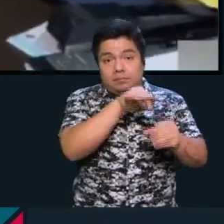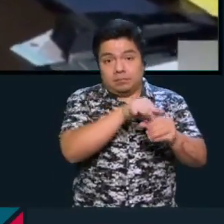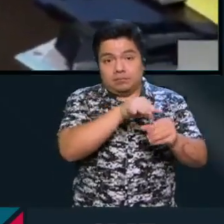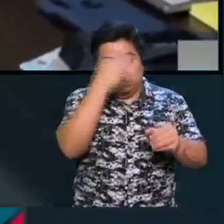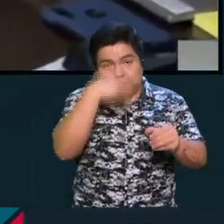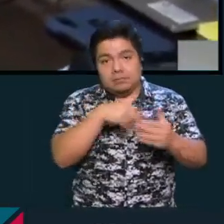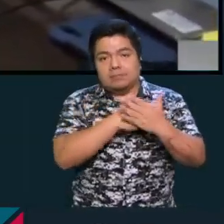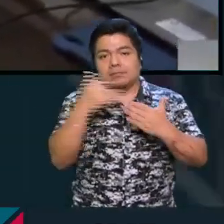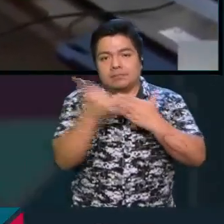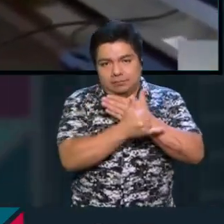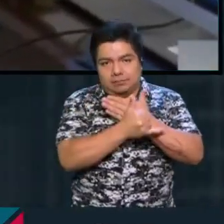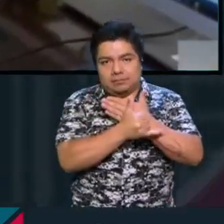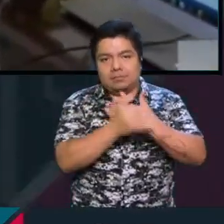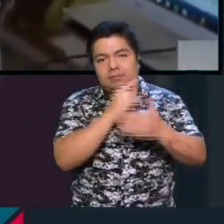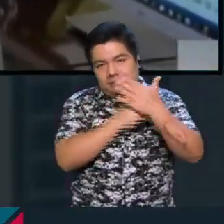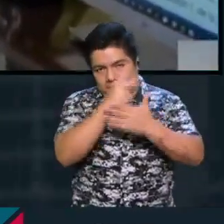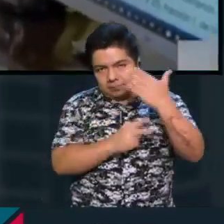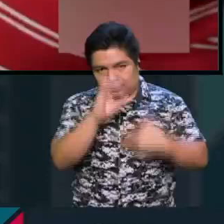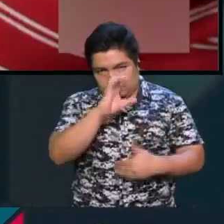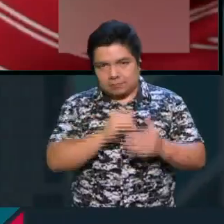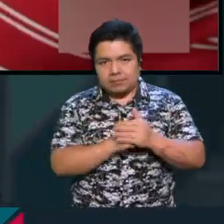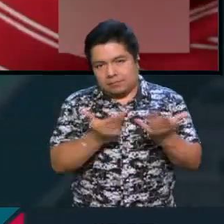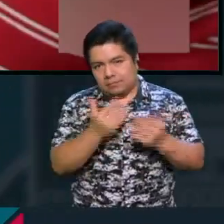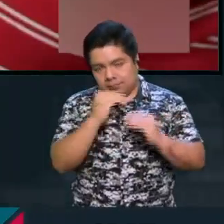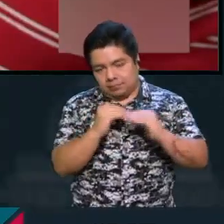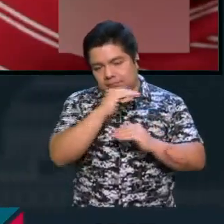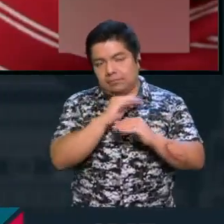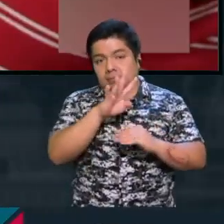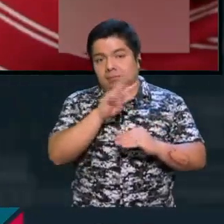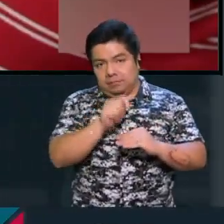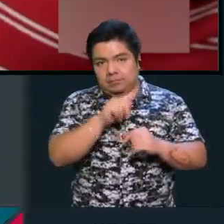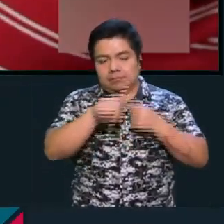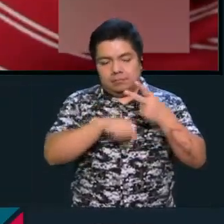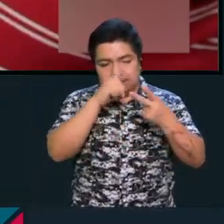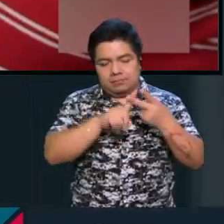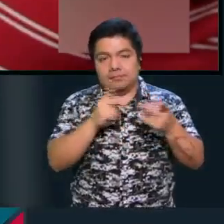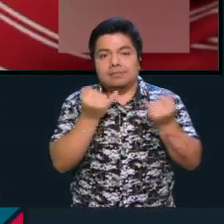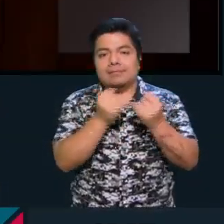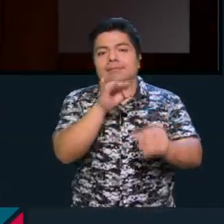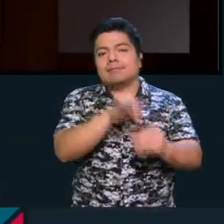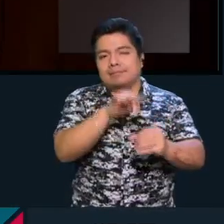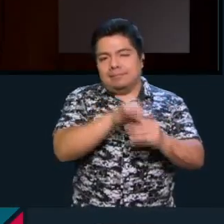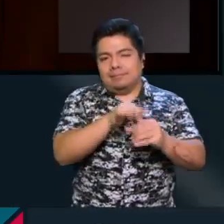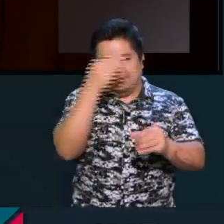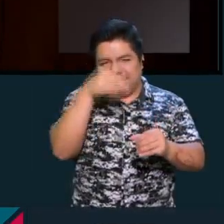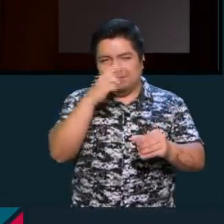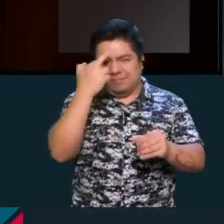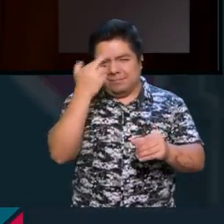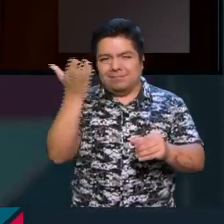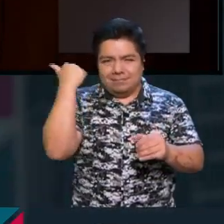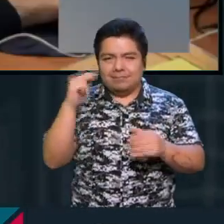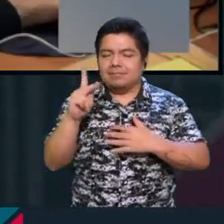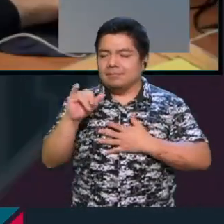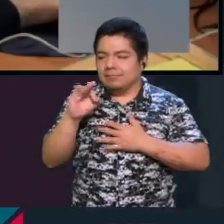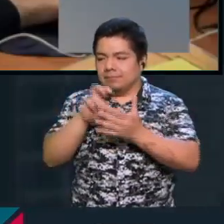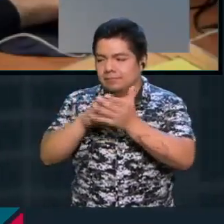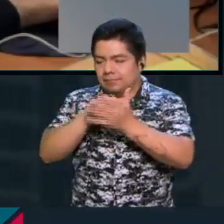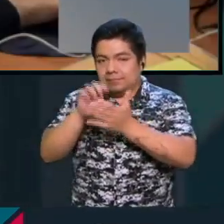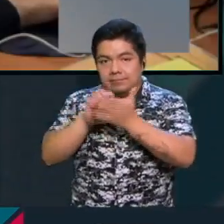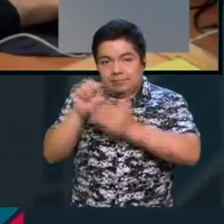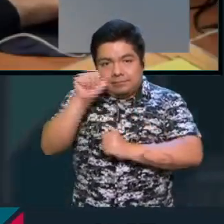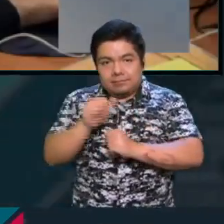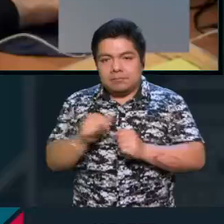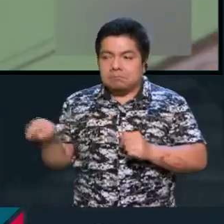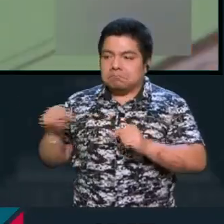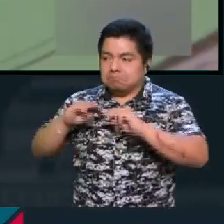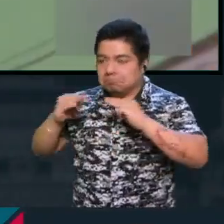el proyecto de transformación, por el segundo piso y por la plataforma electoral que planteaba la reforma al Poder Judicial. Dice entonces